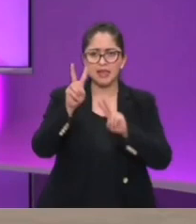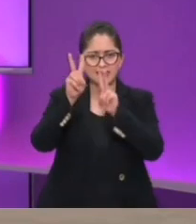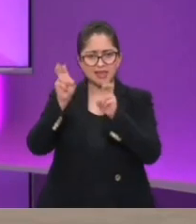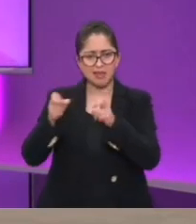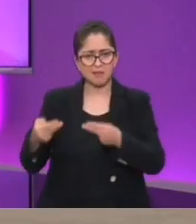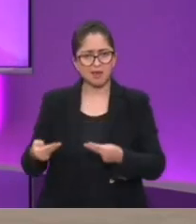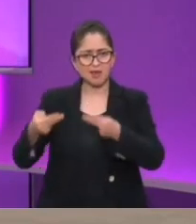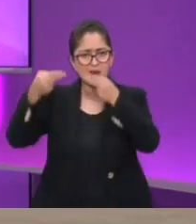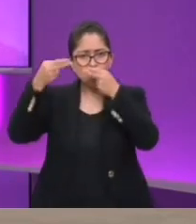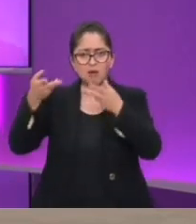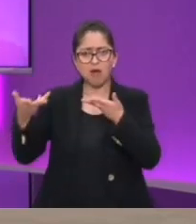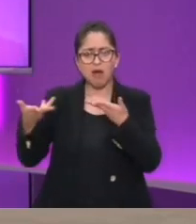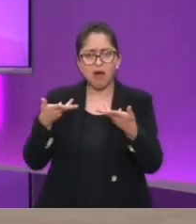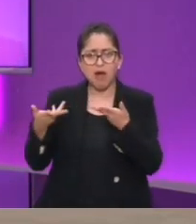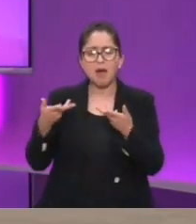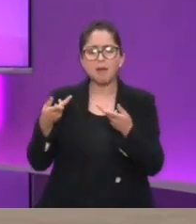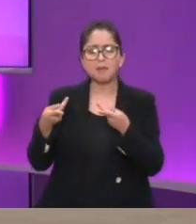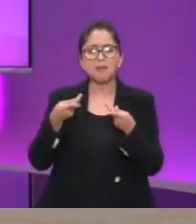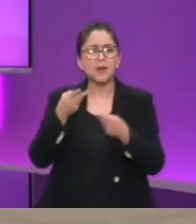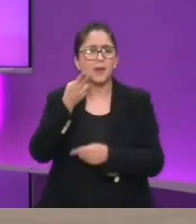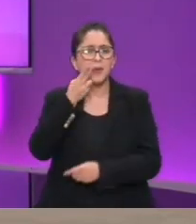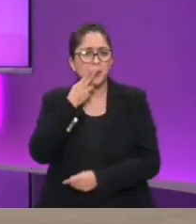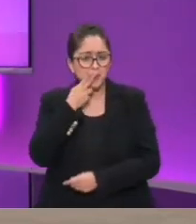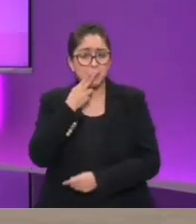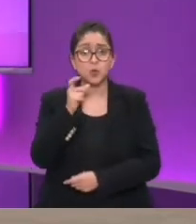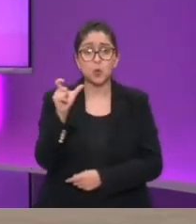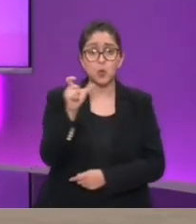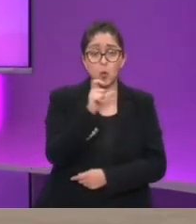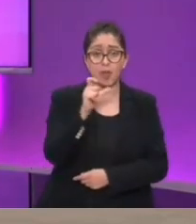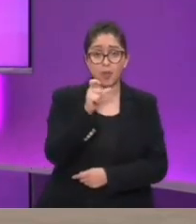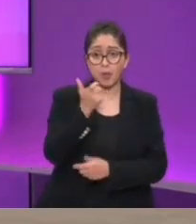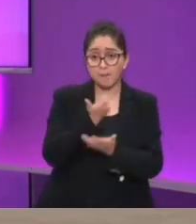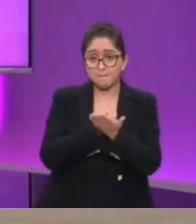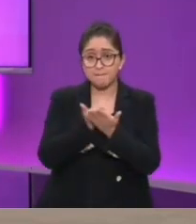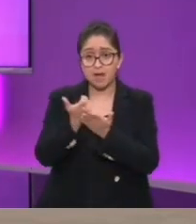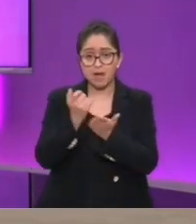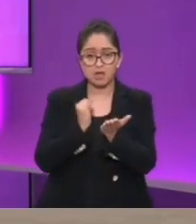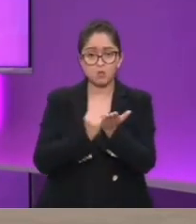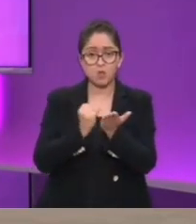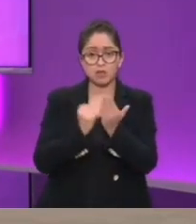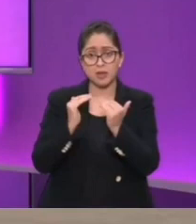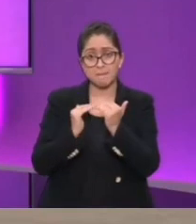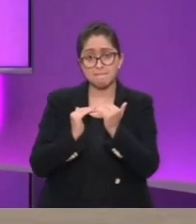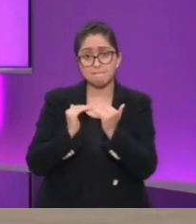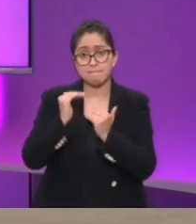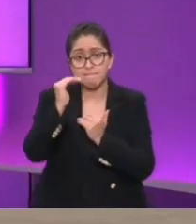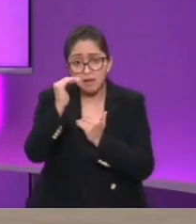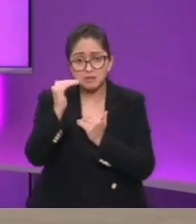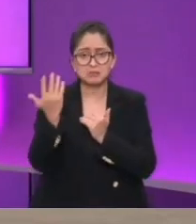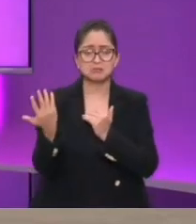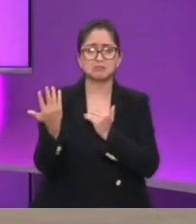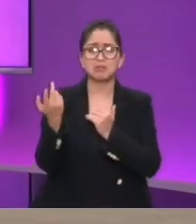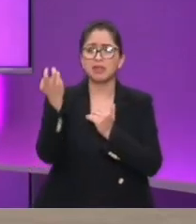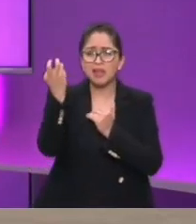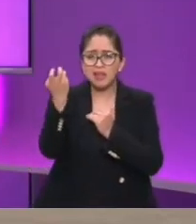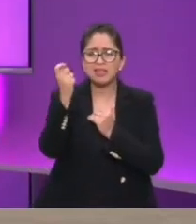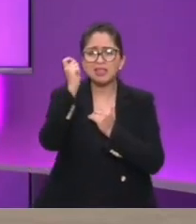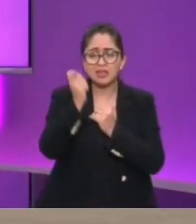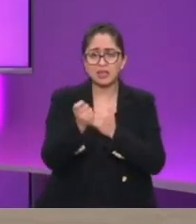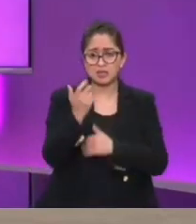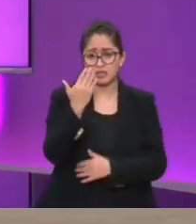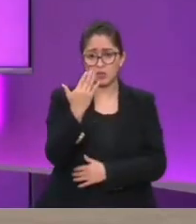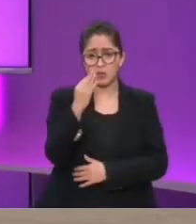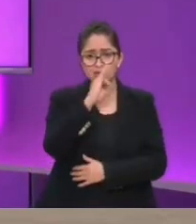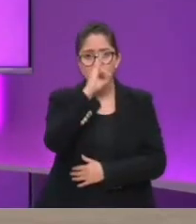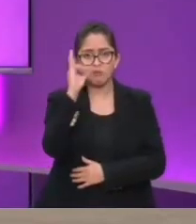tabacalera, el impuesto a estas empresas ni siquiera compensa el